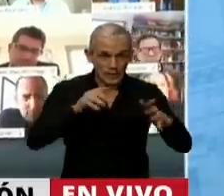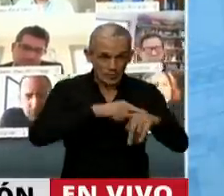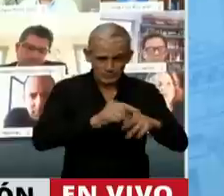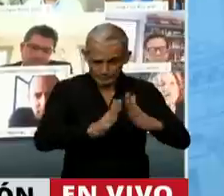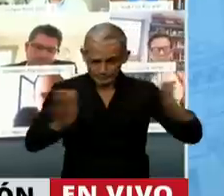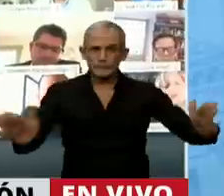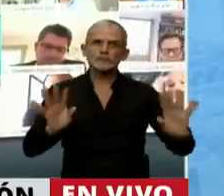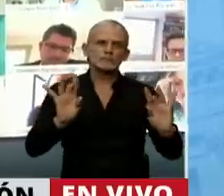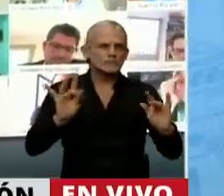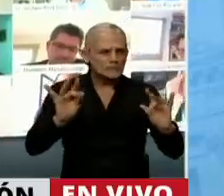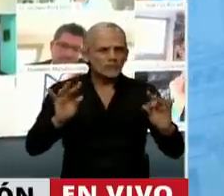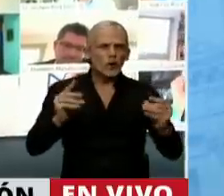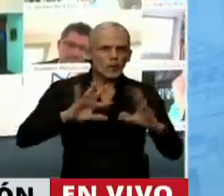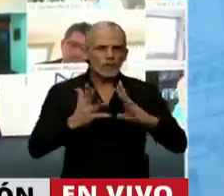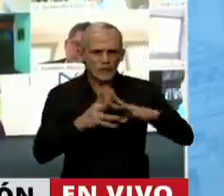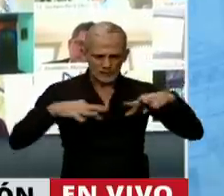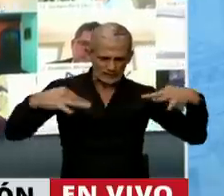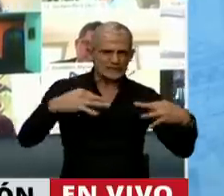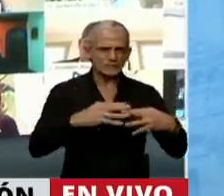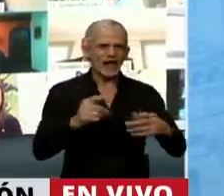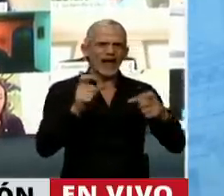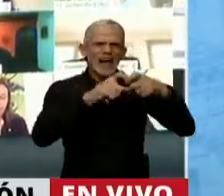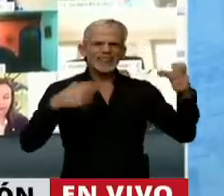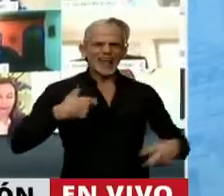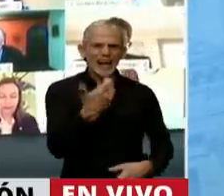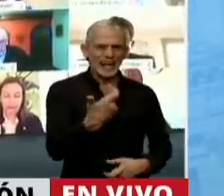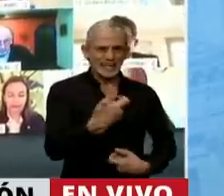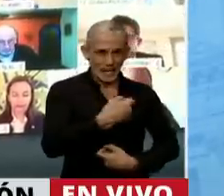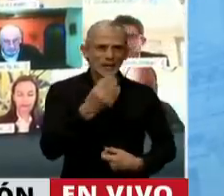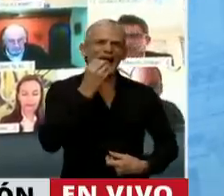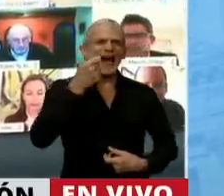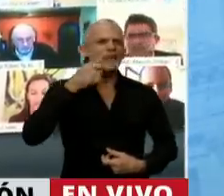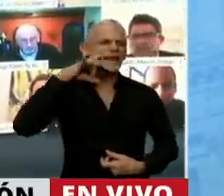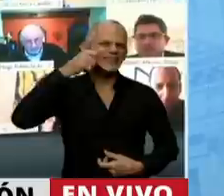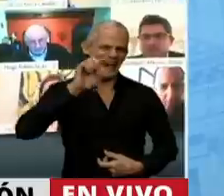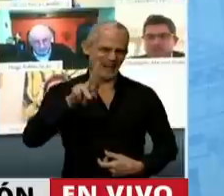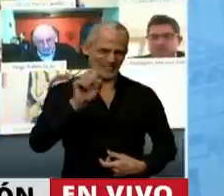y con muchas dificultades, implementó la tarjeta alimentar para 1,5 millones